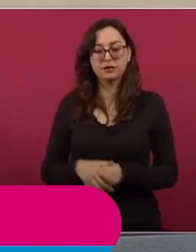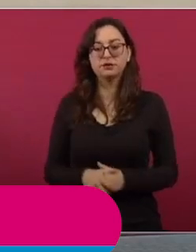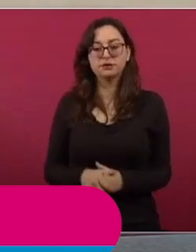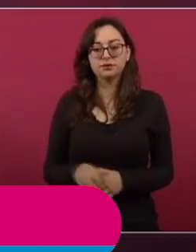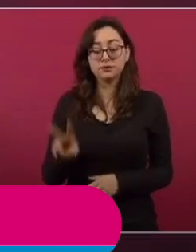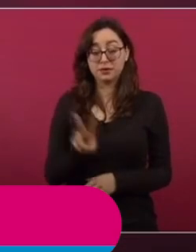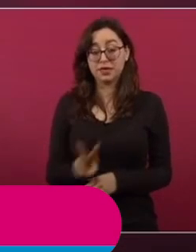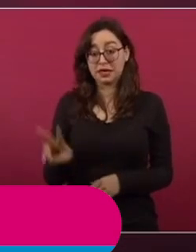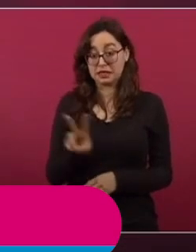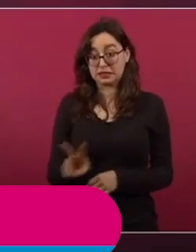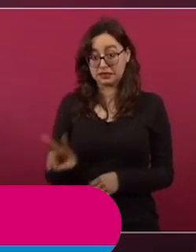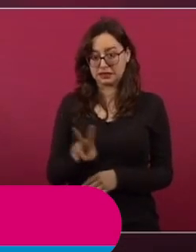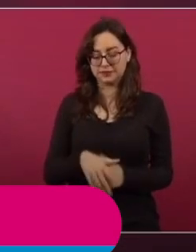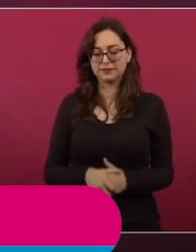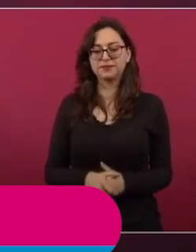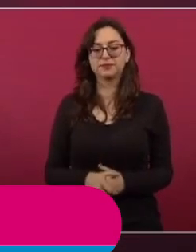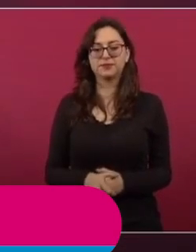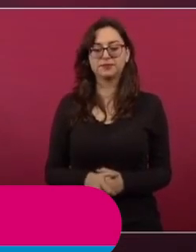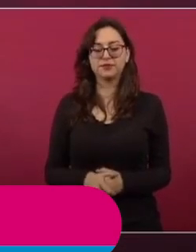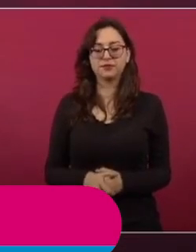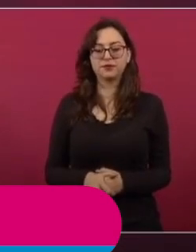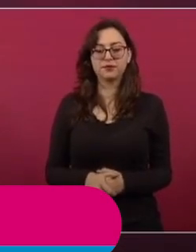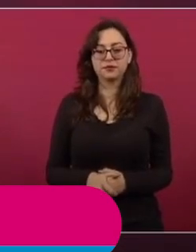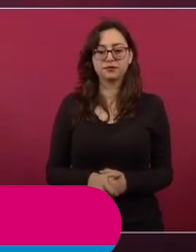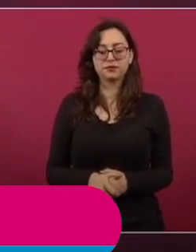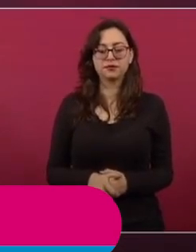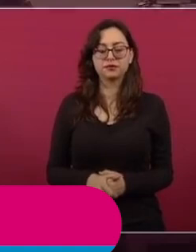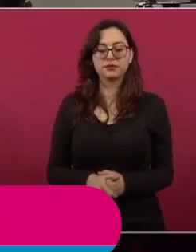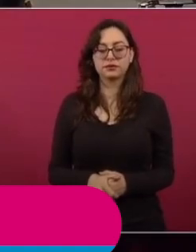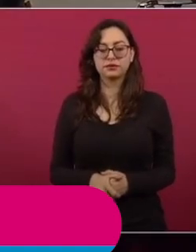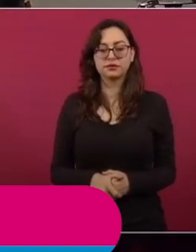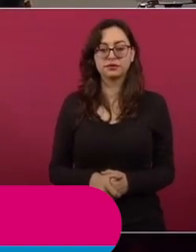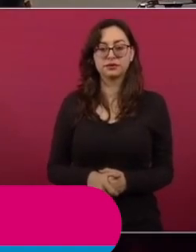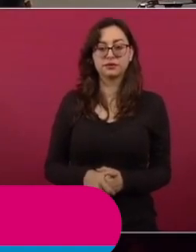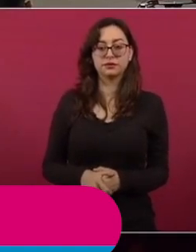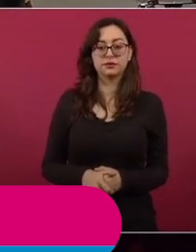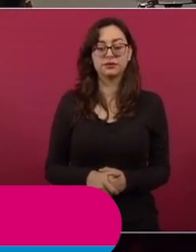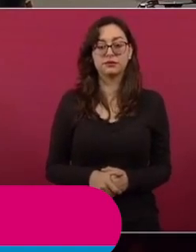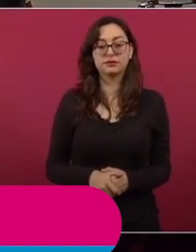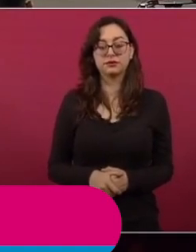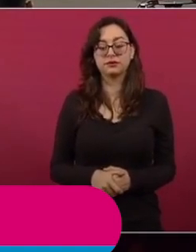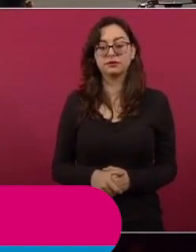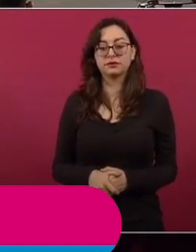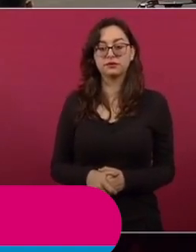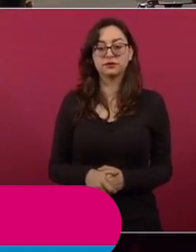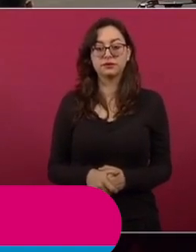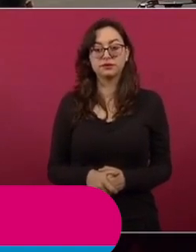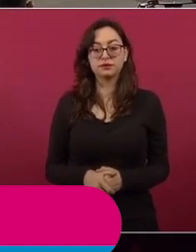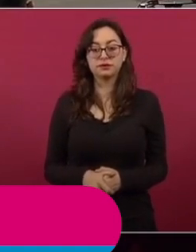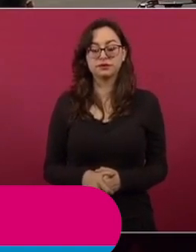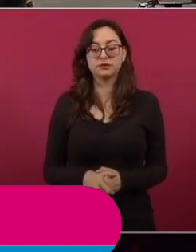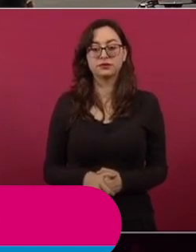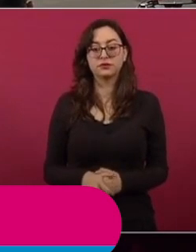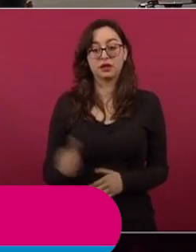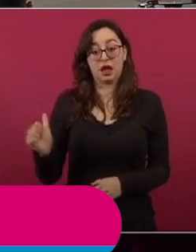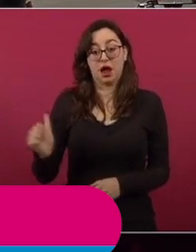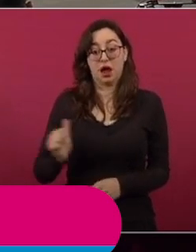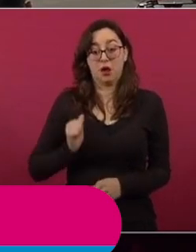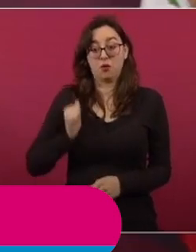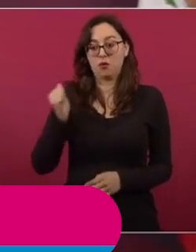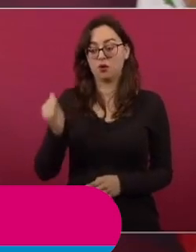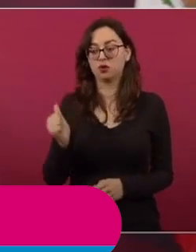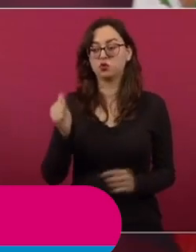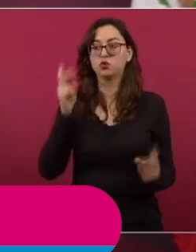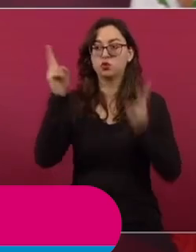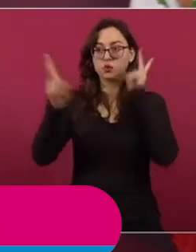el viernes porque además voy a pasar a visitar dos